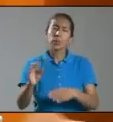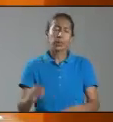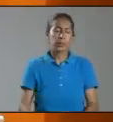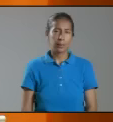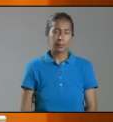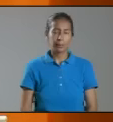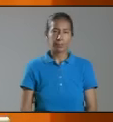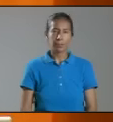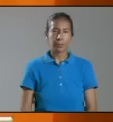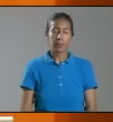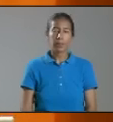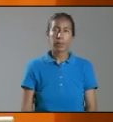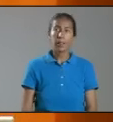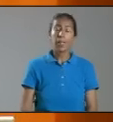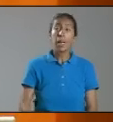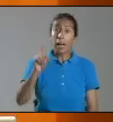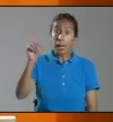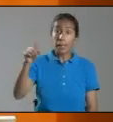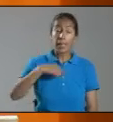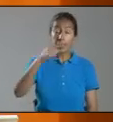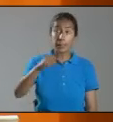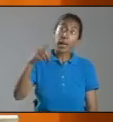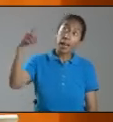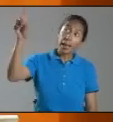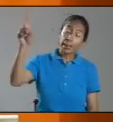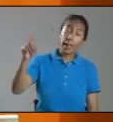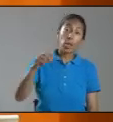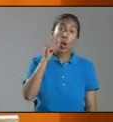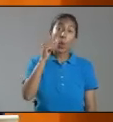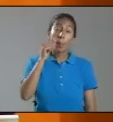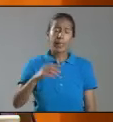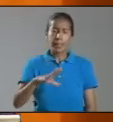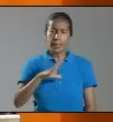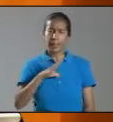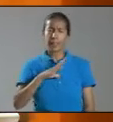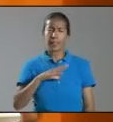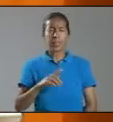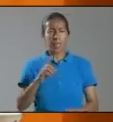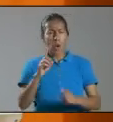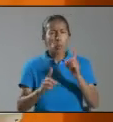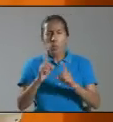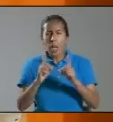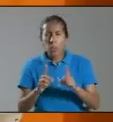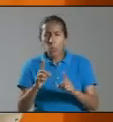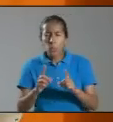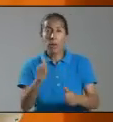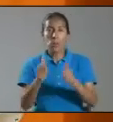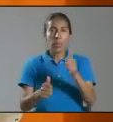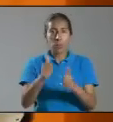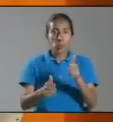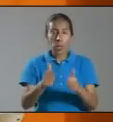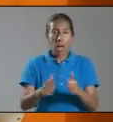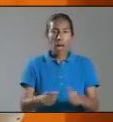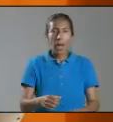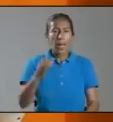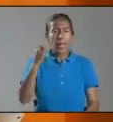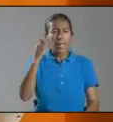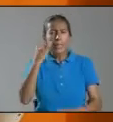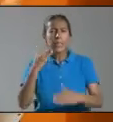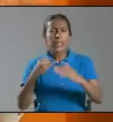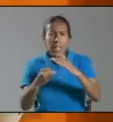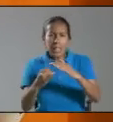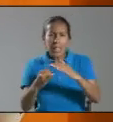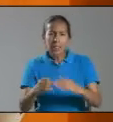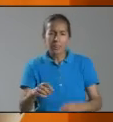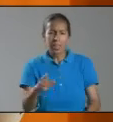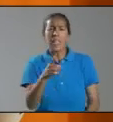Porque ahí está aquel etíope que tenía aquella duda tremenda: ¿de quién está hablando Isaías? ¿De quién? De él mismo.